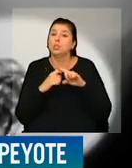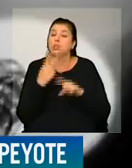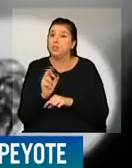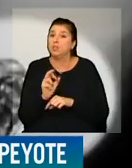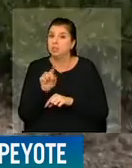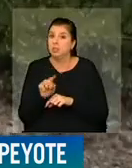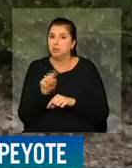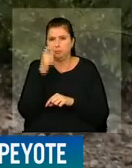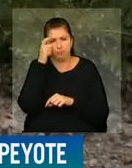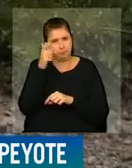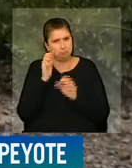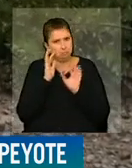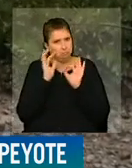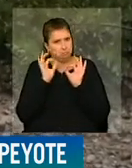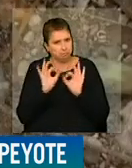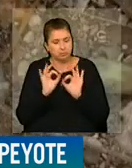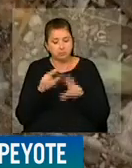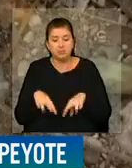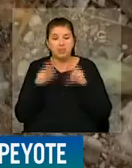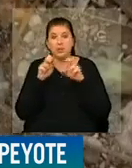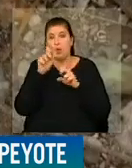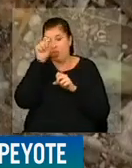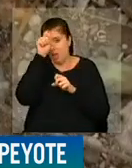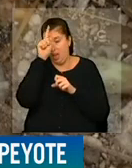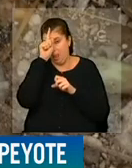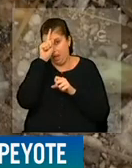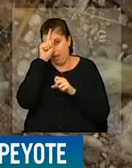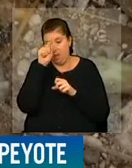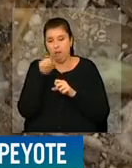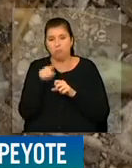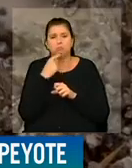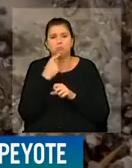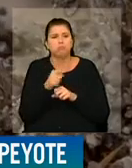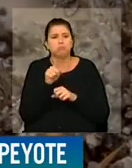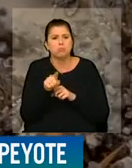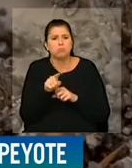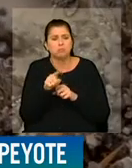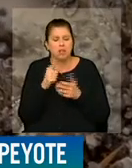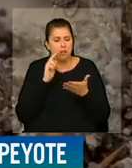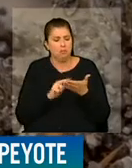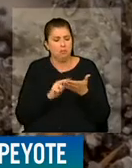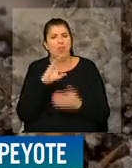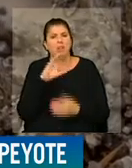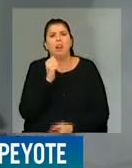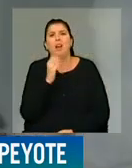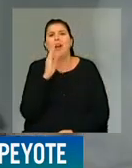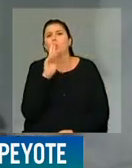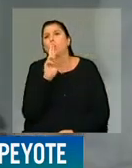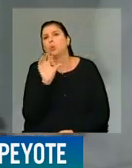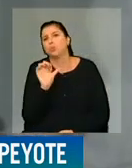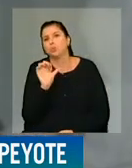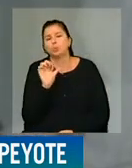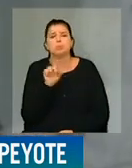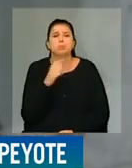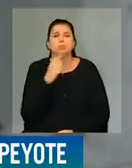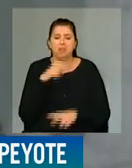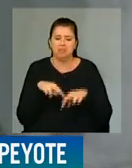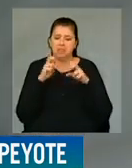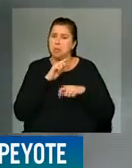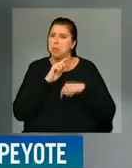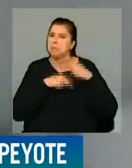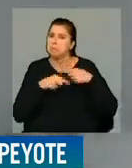científica cuando un investigador alemán aisló la mescalina, un alcaloide alucinógeno, del cactus peyote. Las investigaciones avanzaron hasta